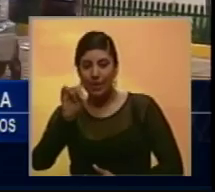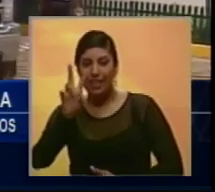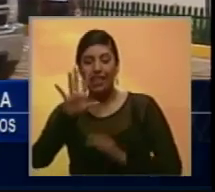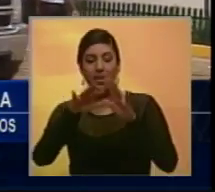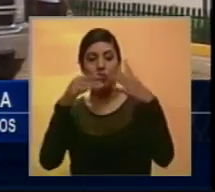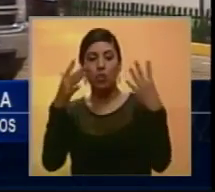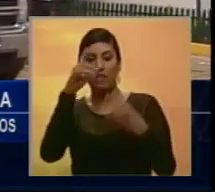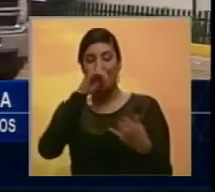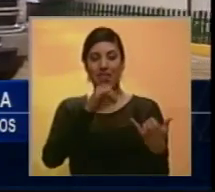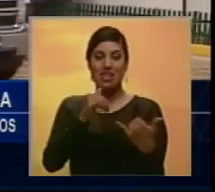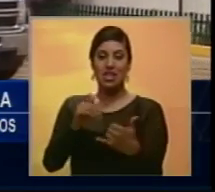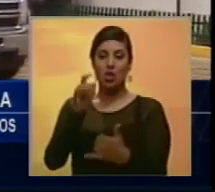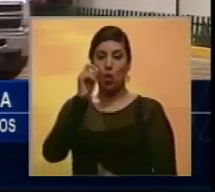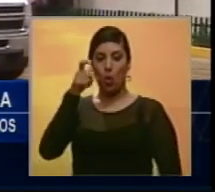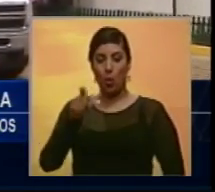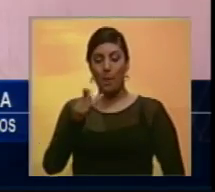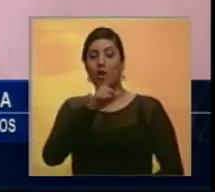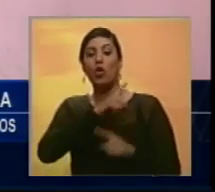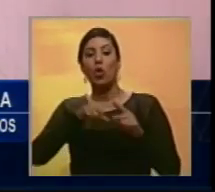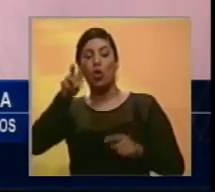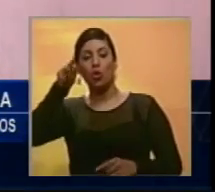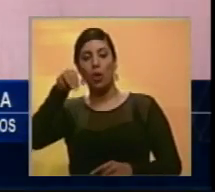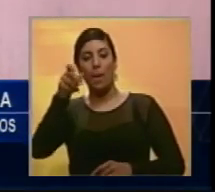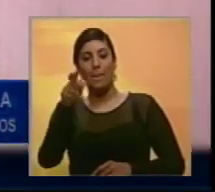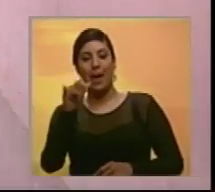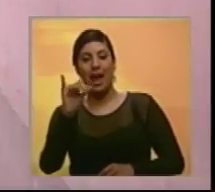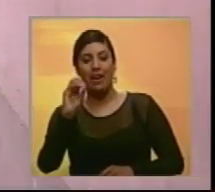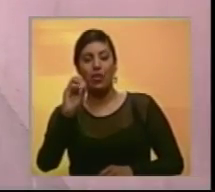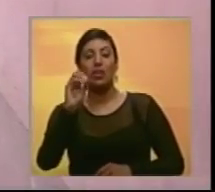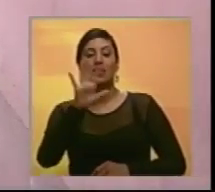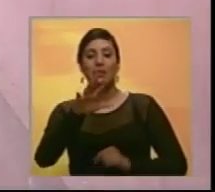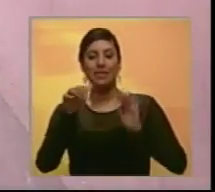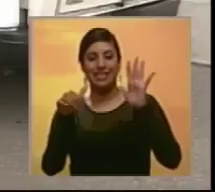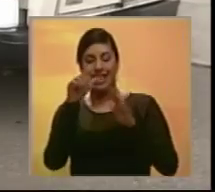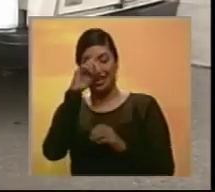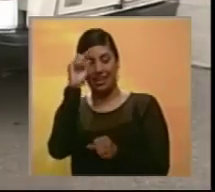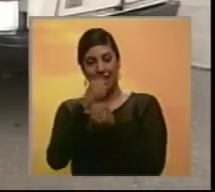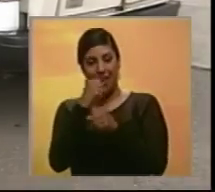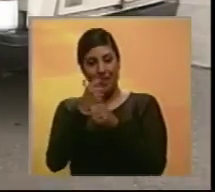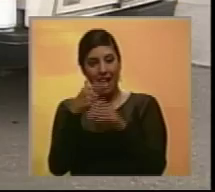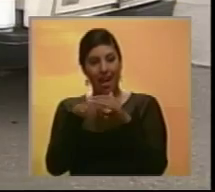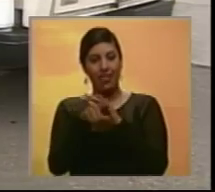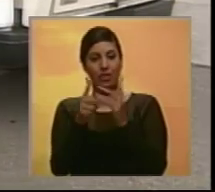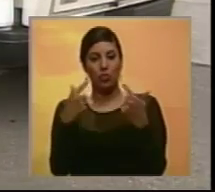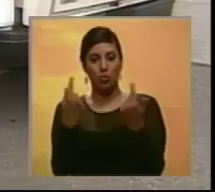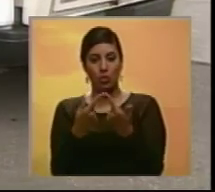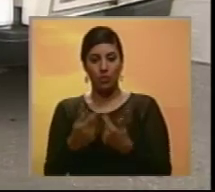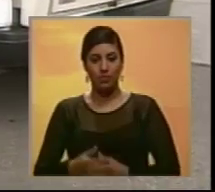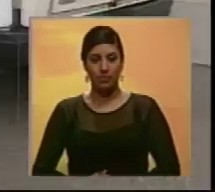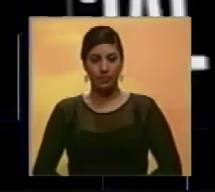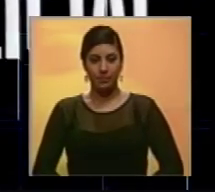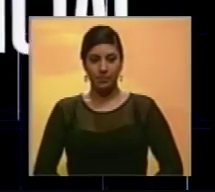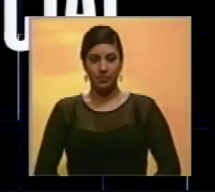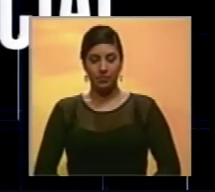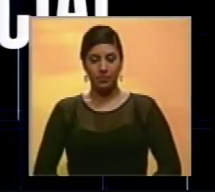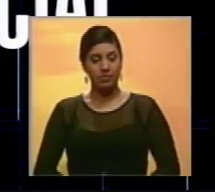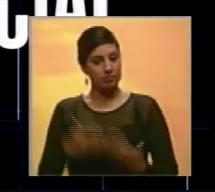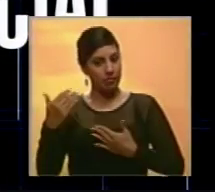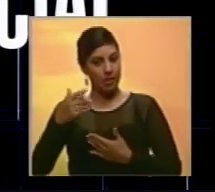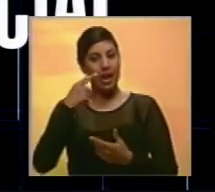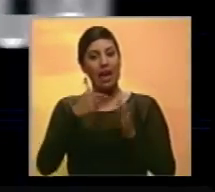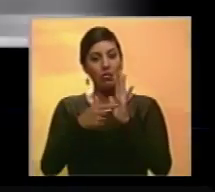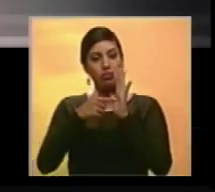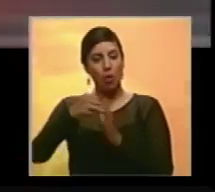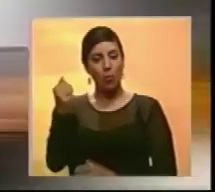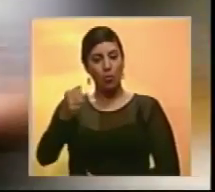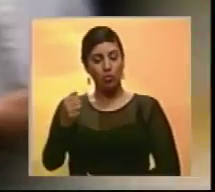19 años, hijo de la víctima, y Mario Puchaina, de 56 años, empleado de Meleán. El caso